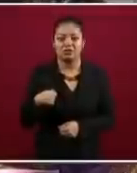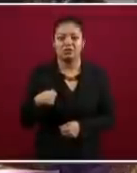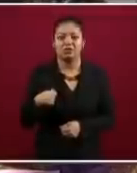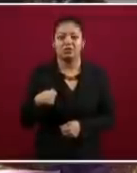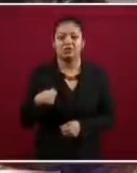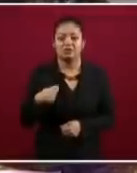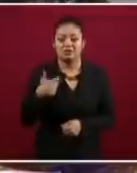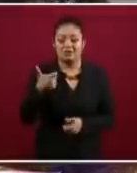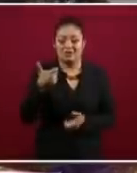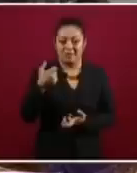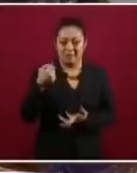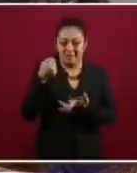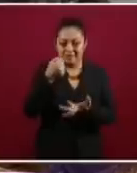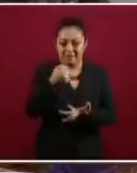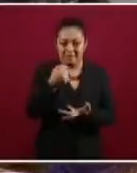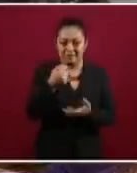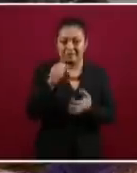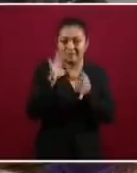un presupuesto